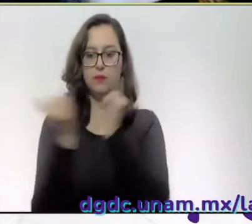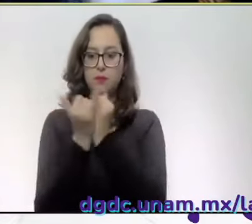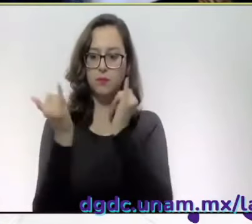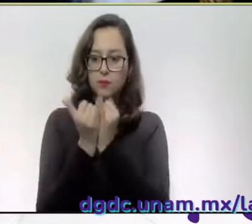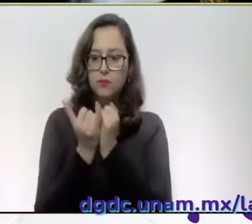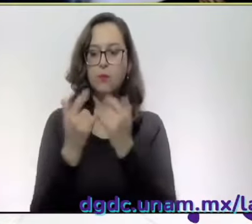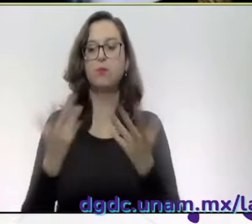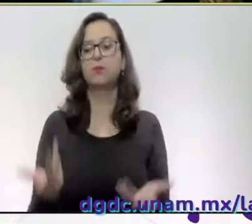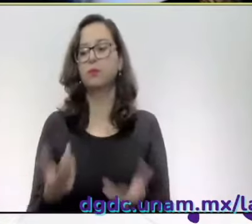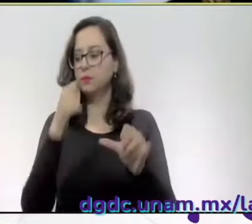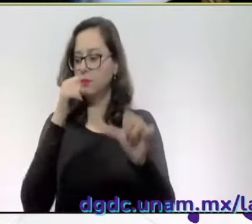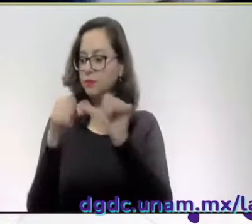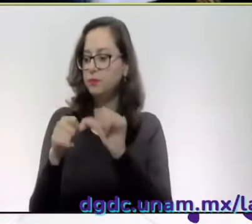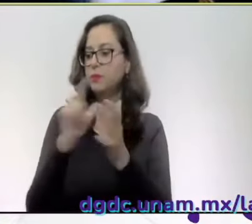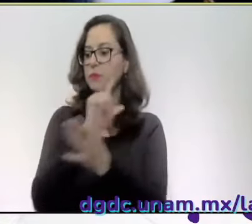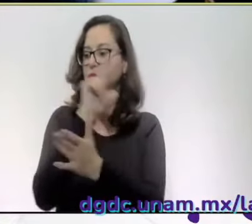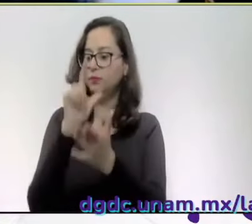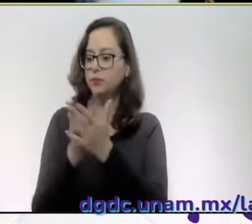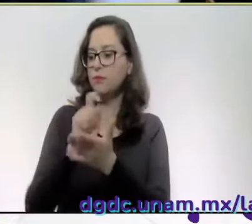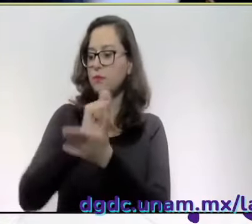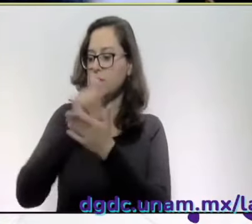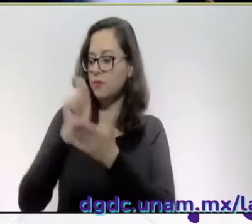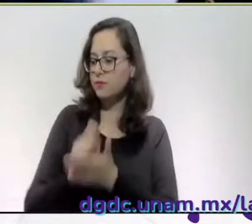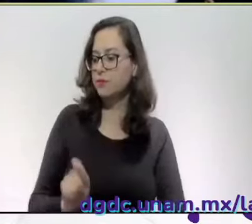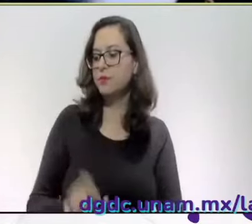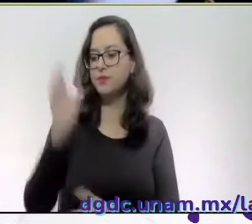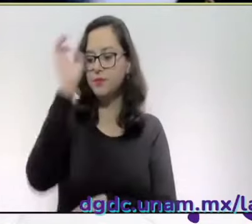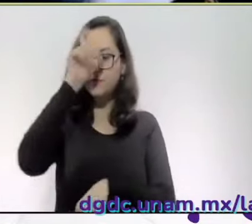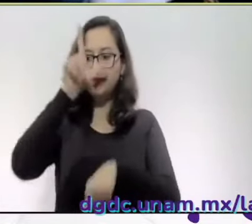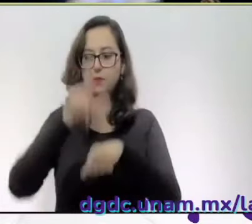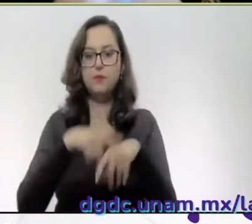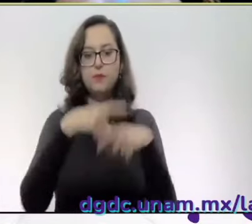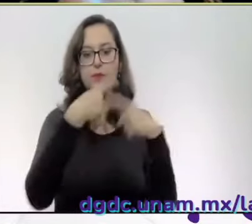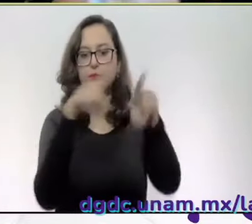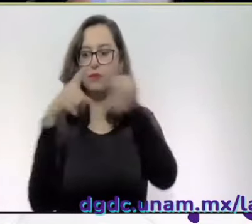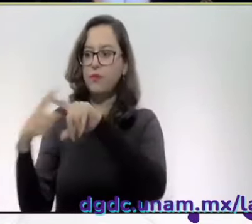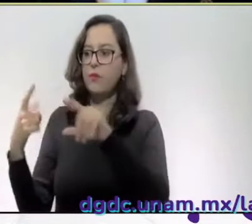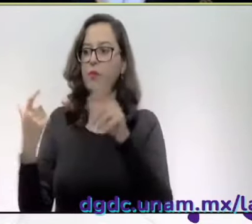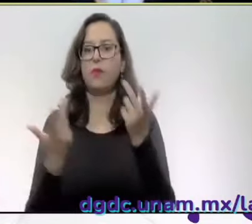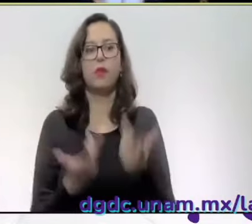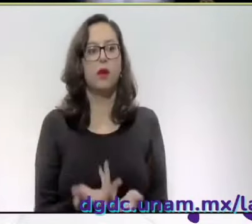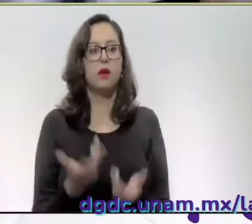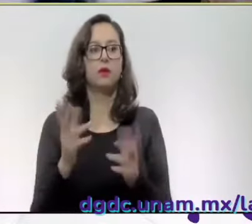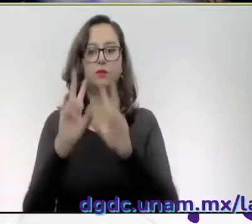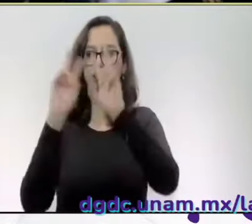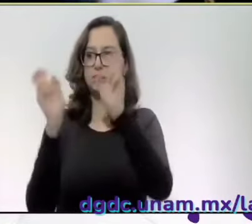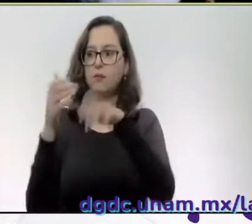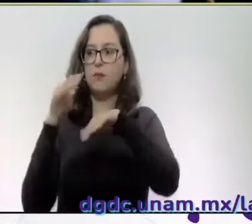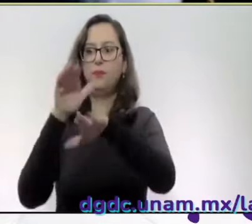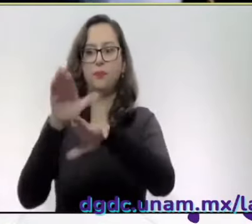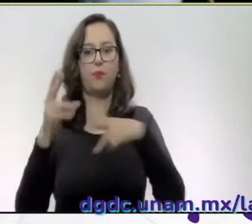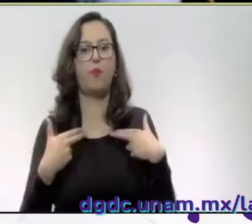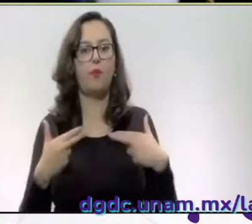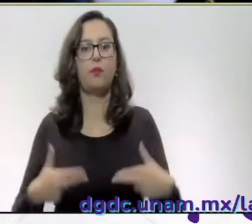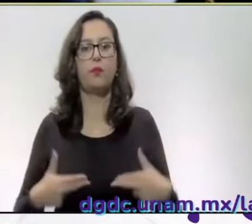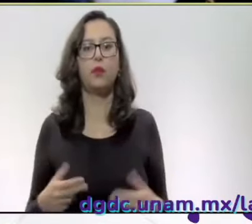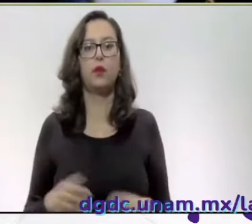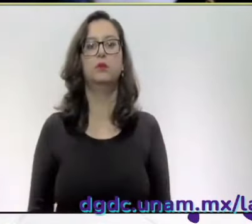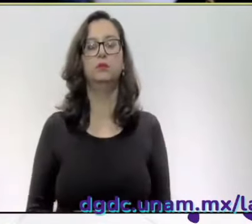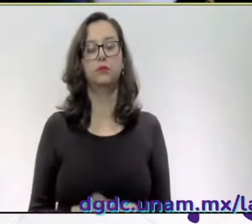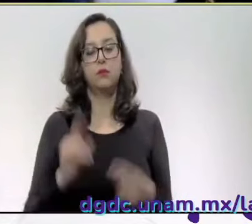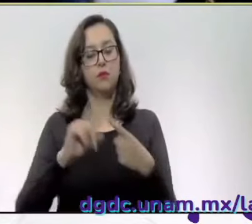las letras, el arte, la cultura, lo que ustedes quieran compartir. Entonces, la primera pregunta es para los dos.